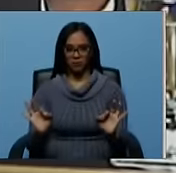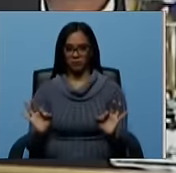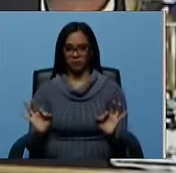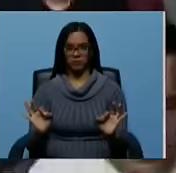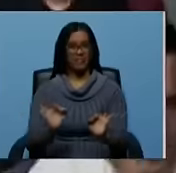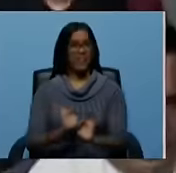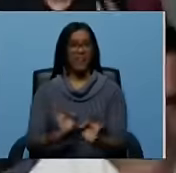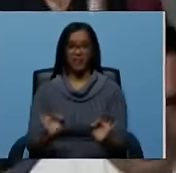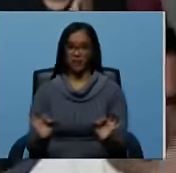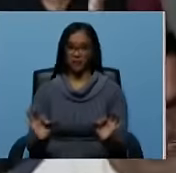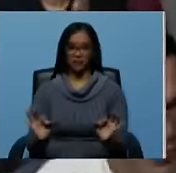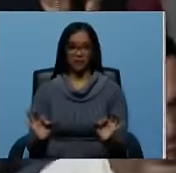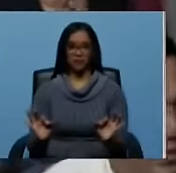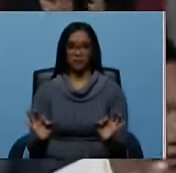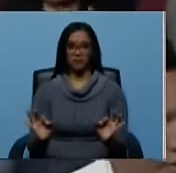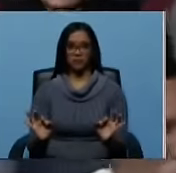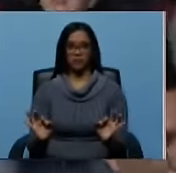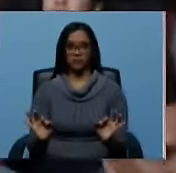nada.